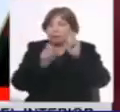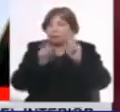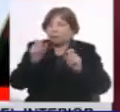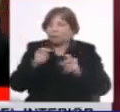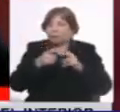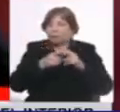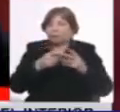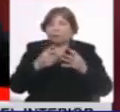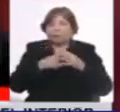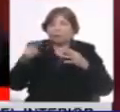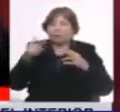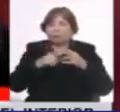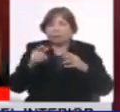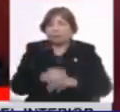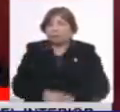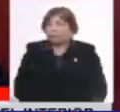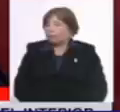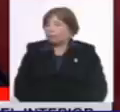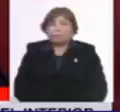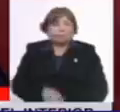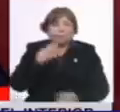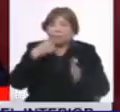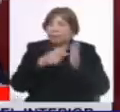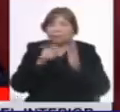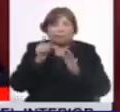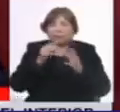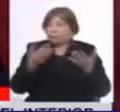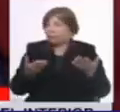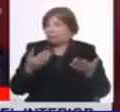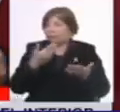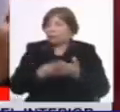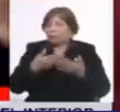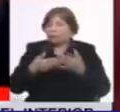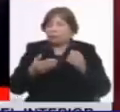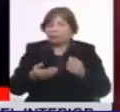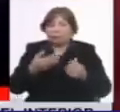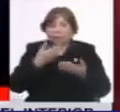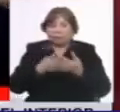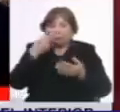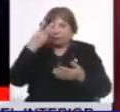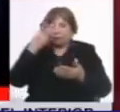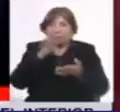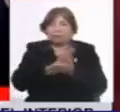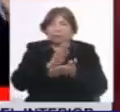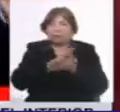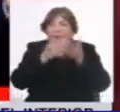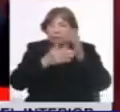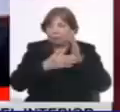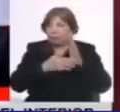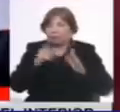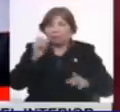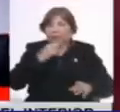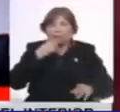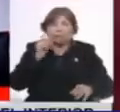que se encuentran prófugas. No hay eso aquí, señor. Aquí está. Y los dos documentos que